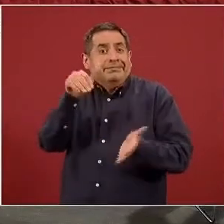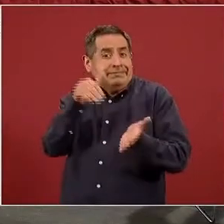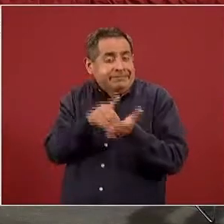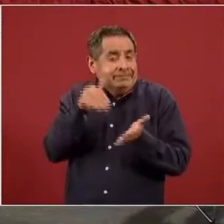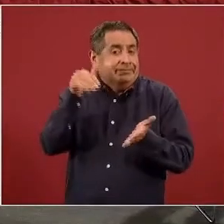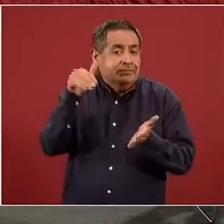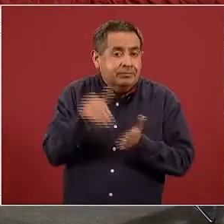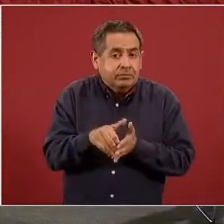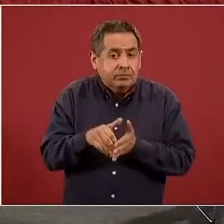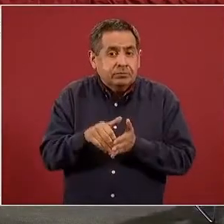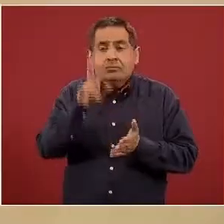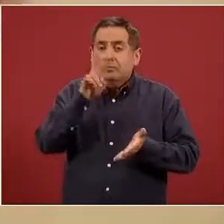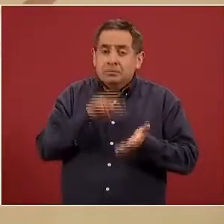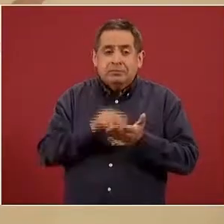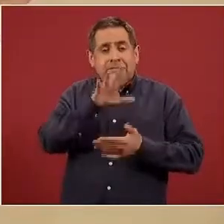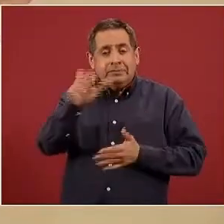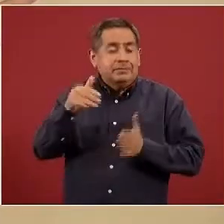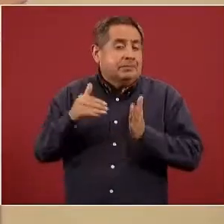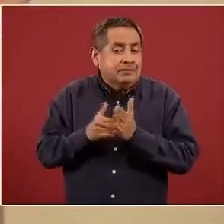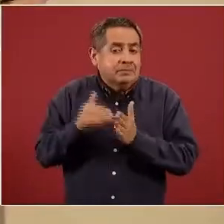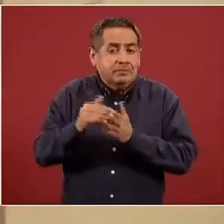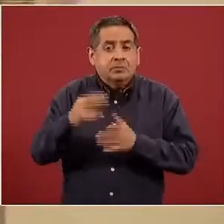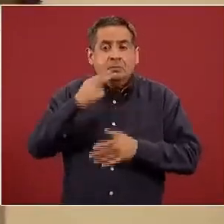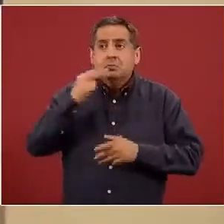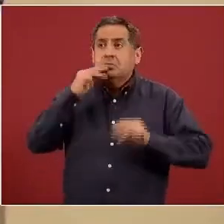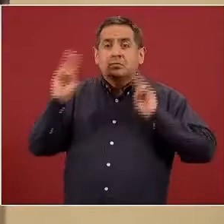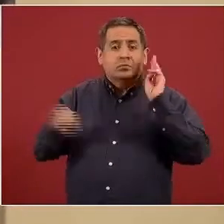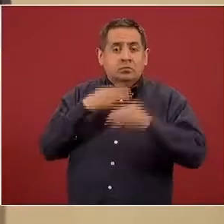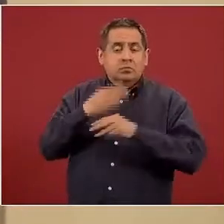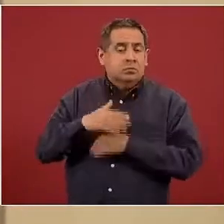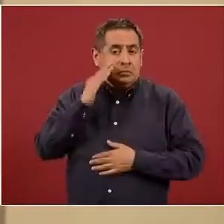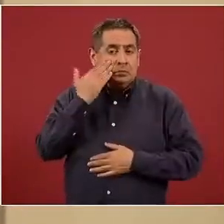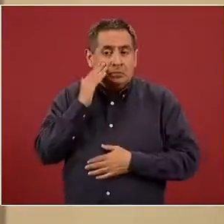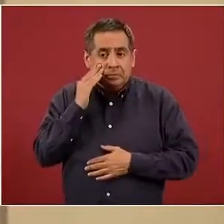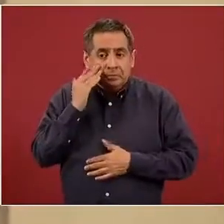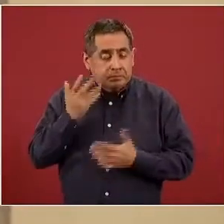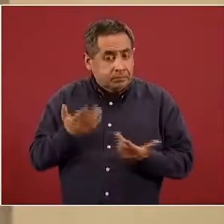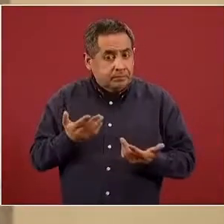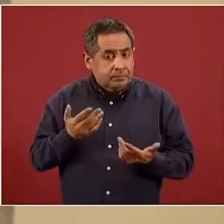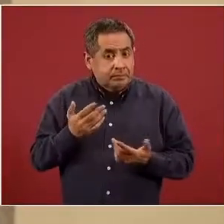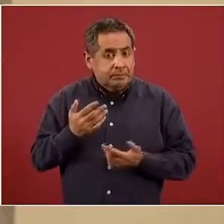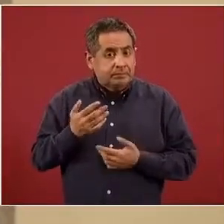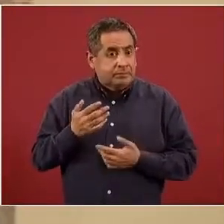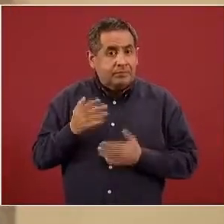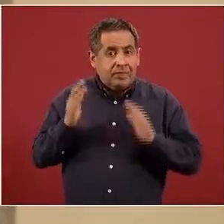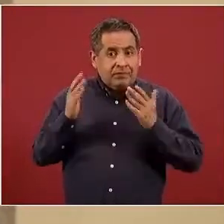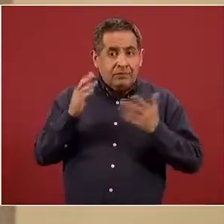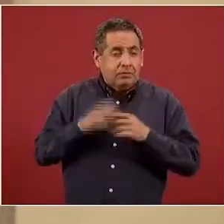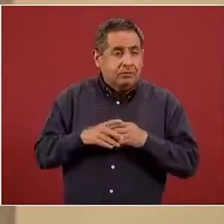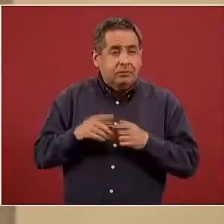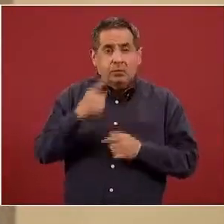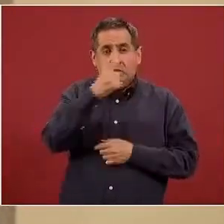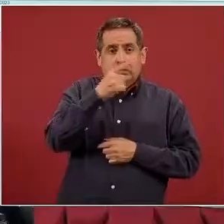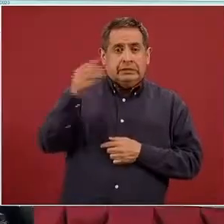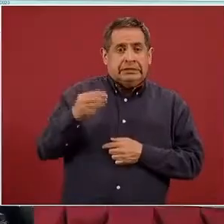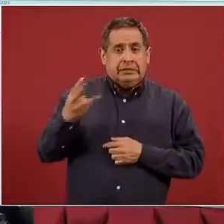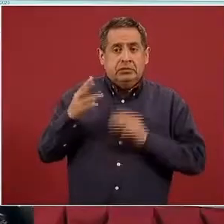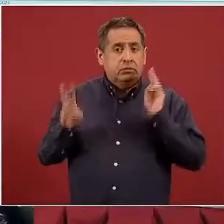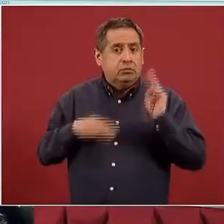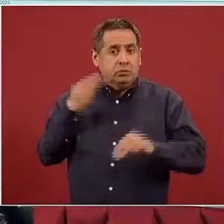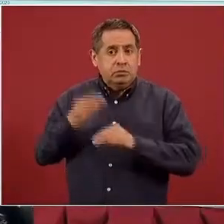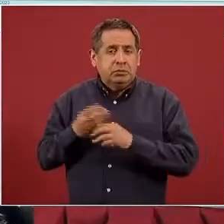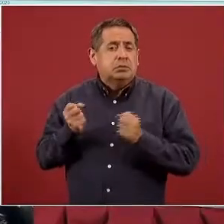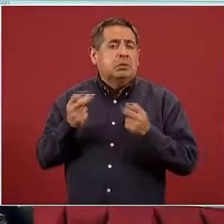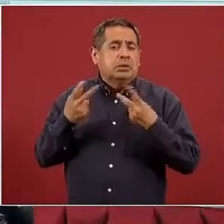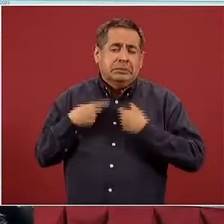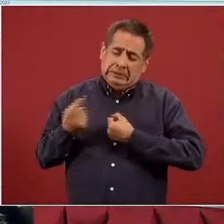en el mundo, no 2.5, 2.500 millones de usuarios en el mundo. Eso habla un poco más del tercio de la población mundial. Imagínense la cantidad